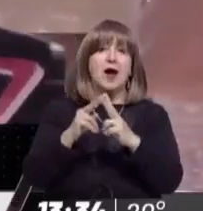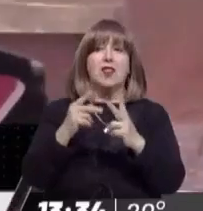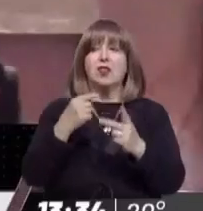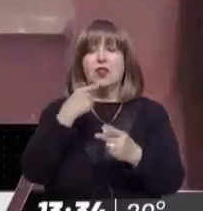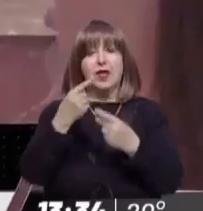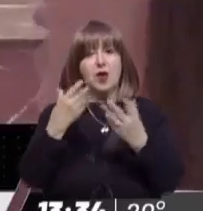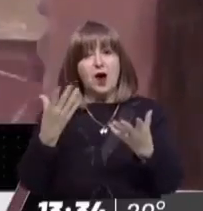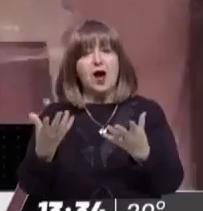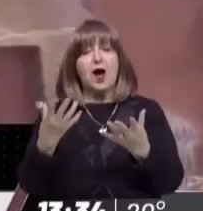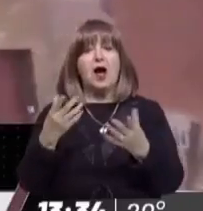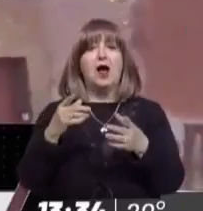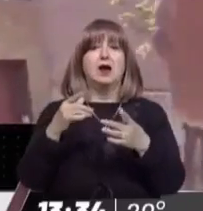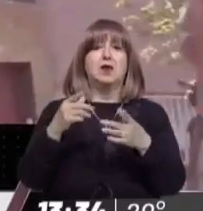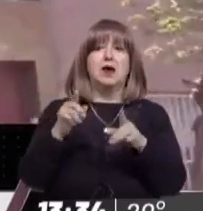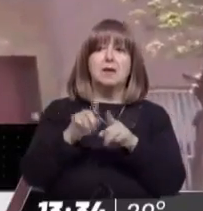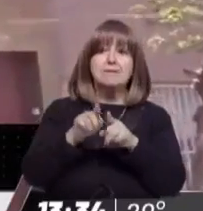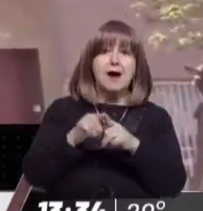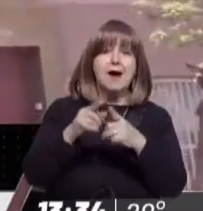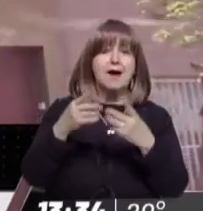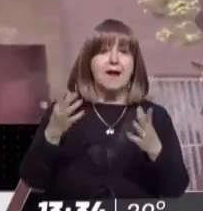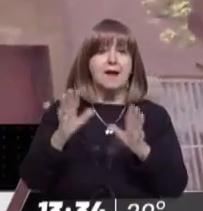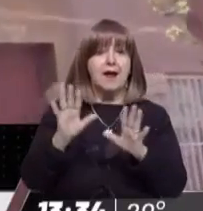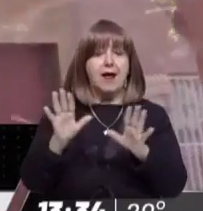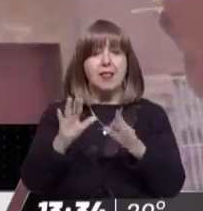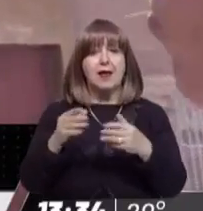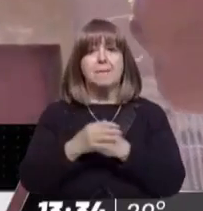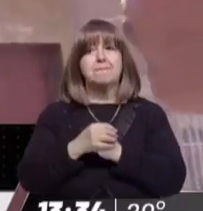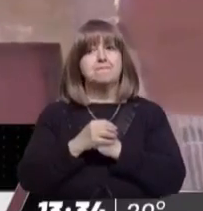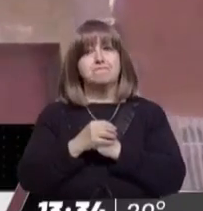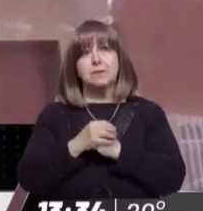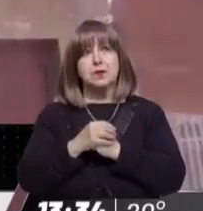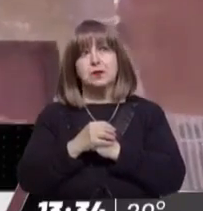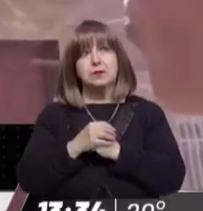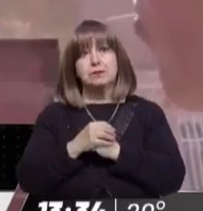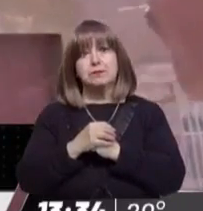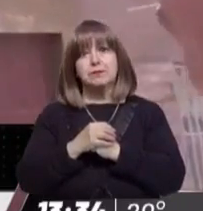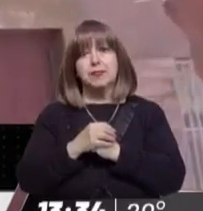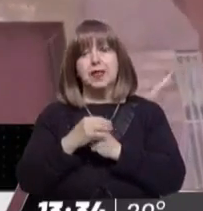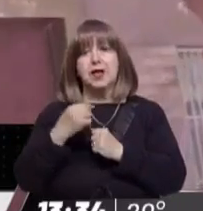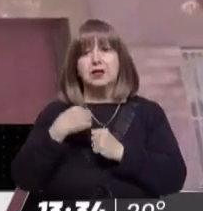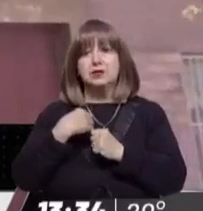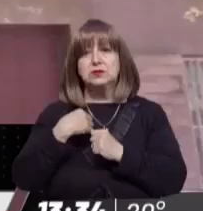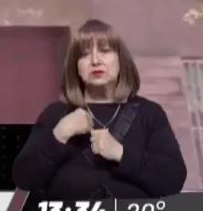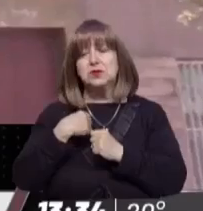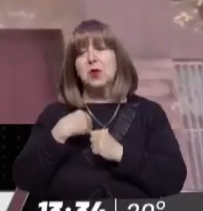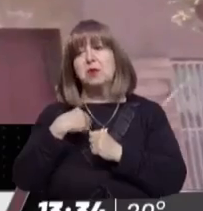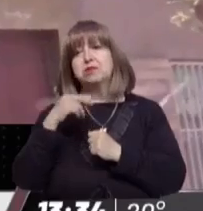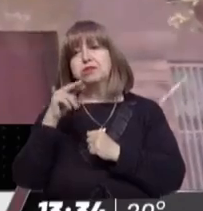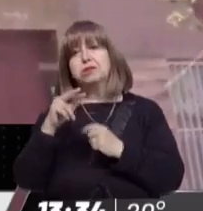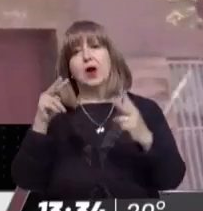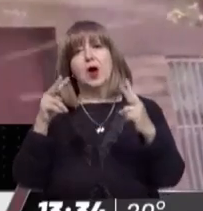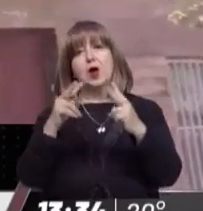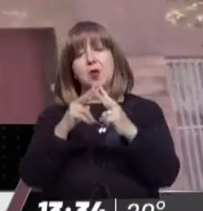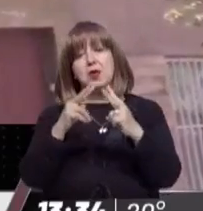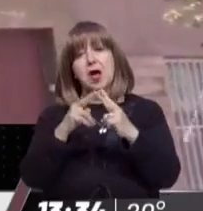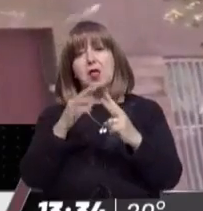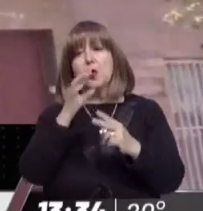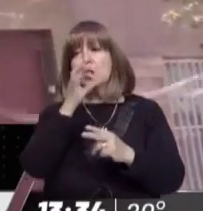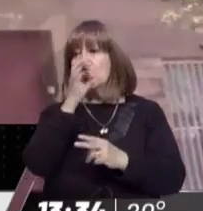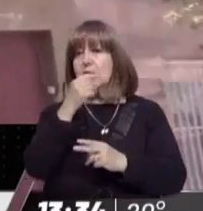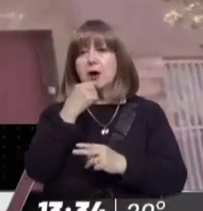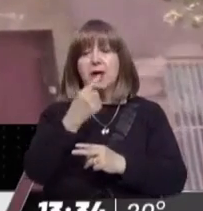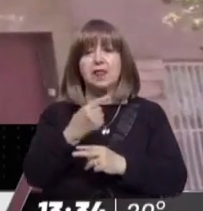que le está haciendo pasar a mi hermana no de lo que yo sé mira yo hablo de mi conocimiento tenía la mejor relación con ellos nunca me habló mal